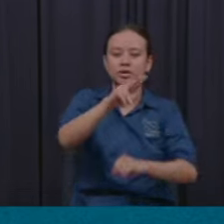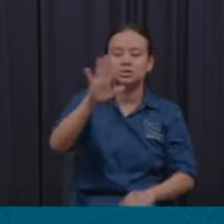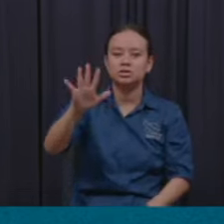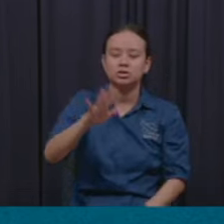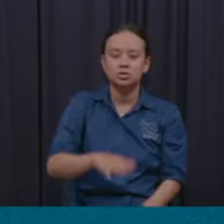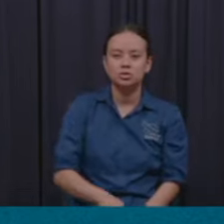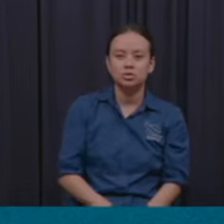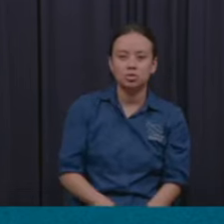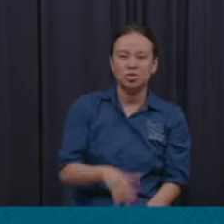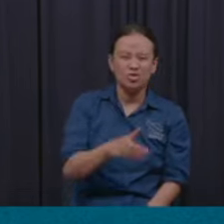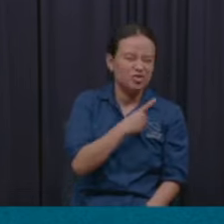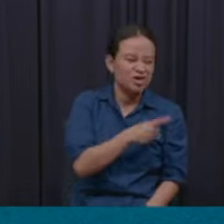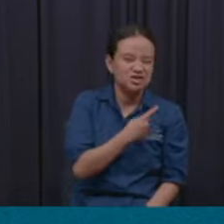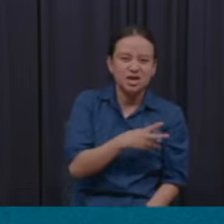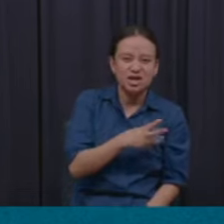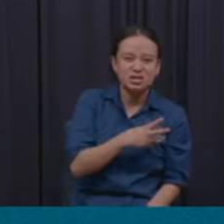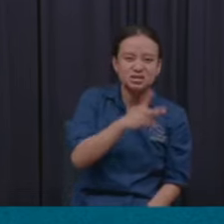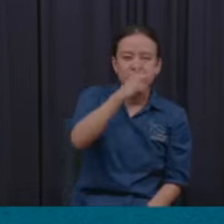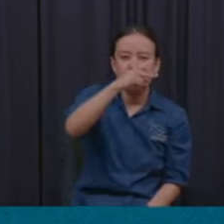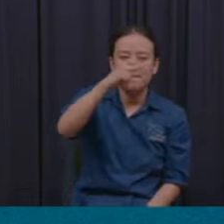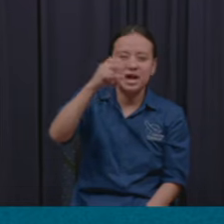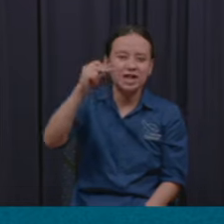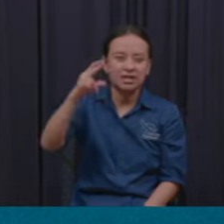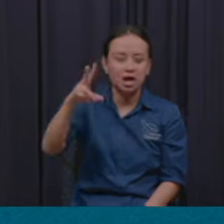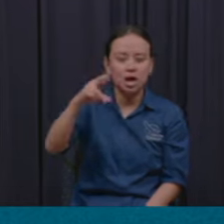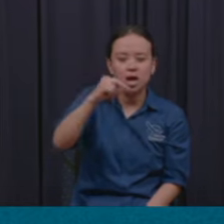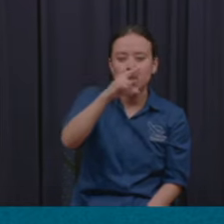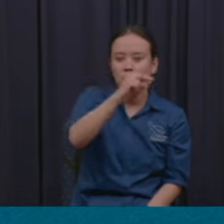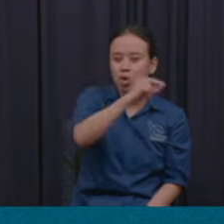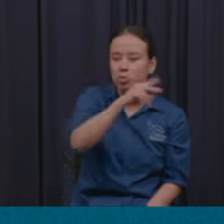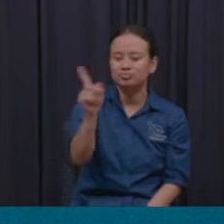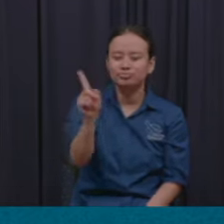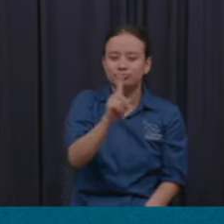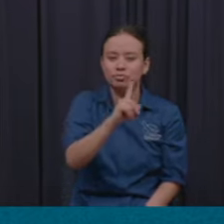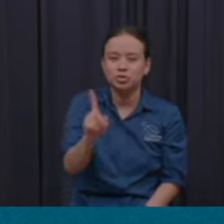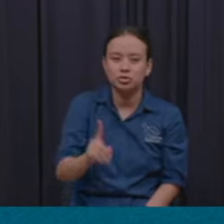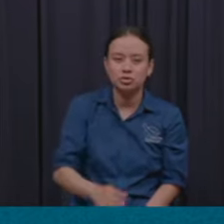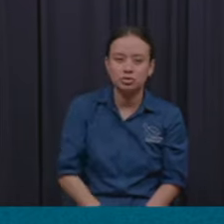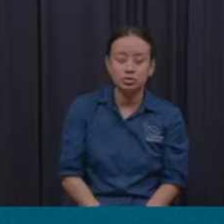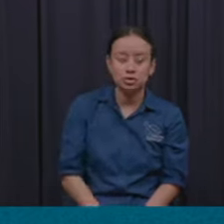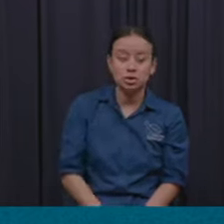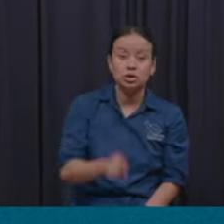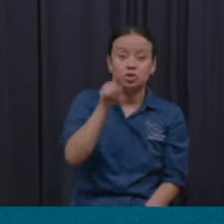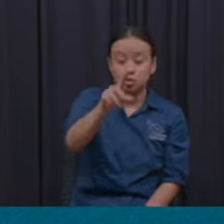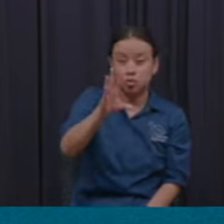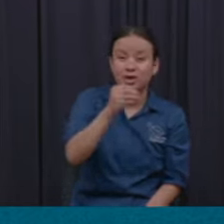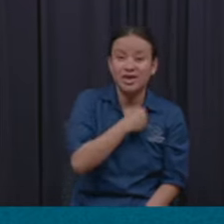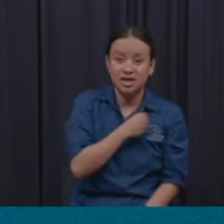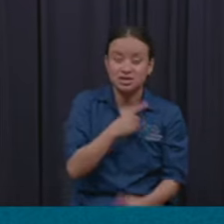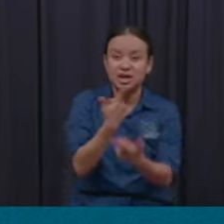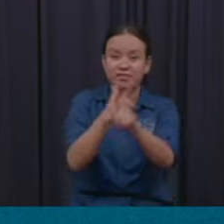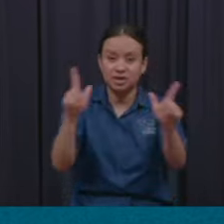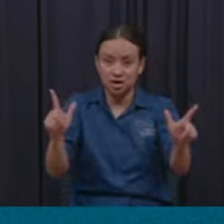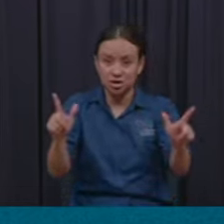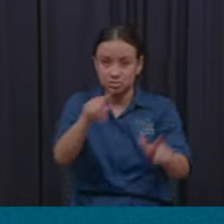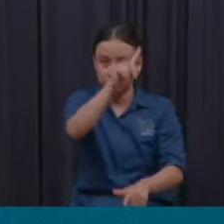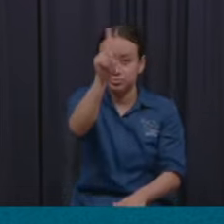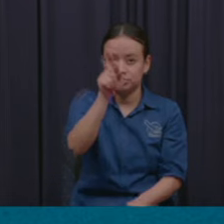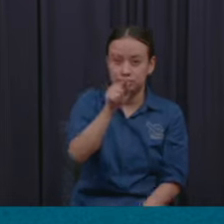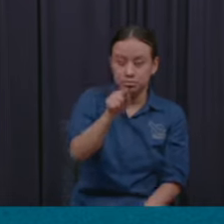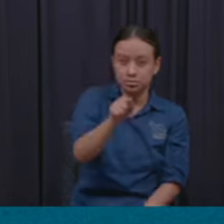oro. Hermano, si uno quiere libertad, va a tener que deshacerse de muchas cosas que son un